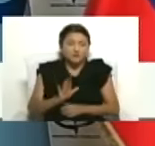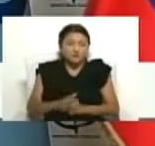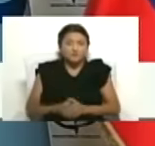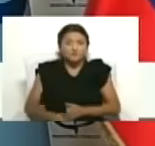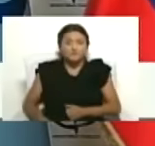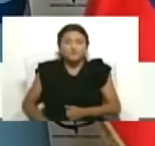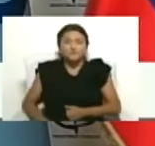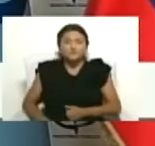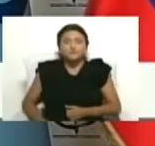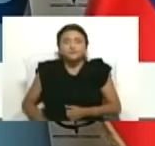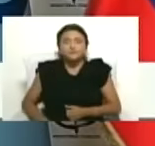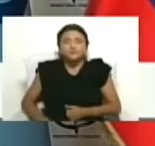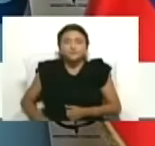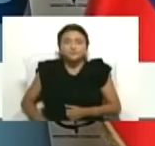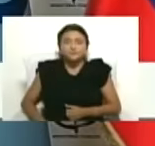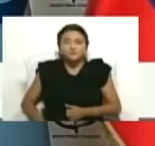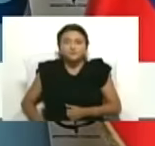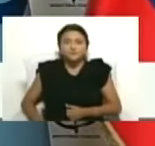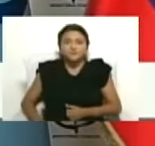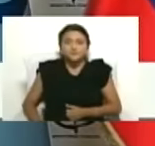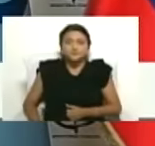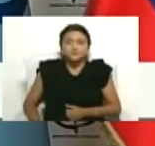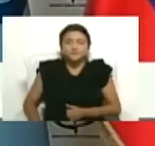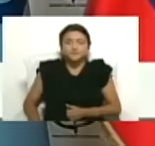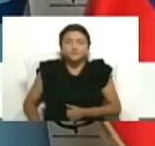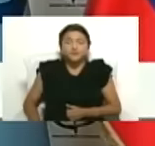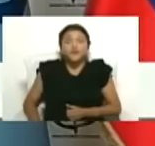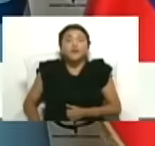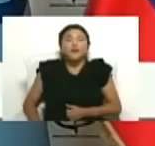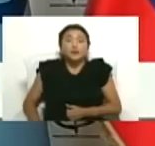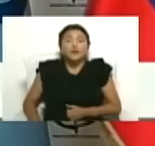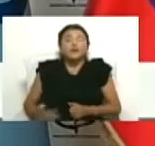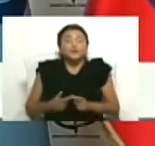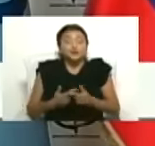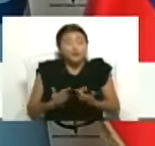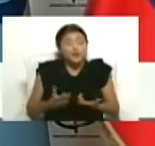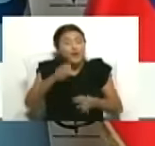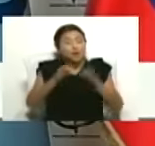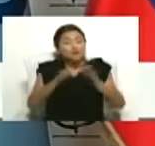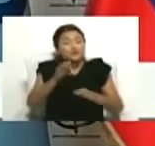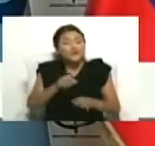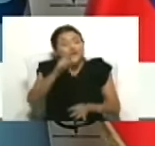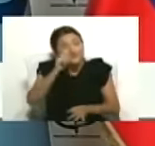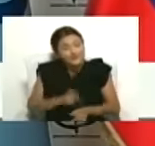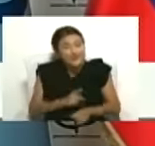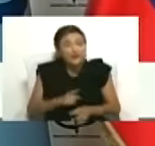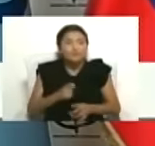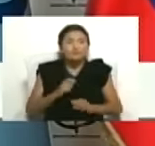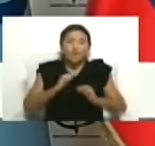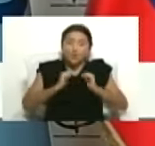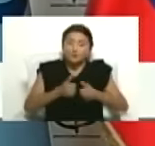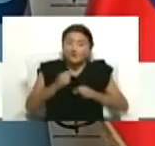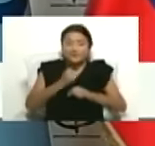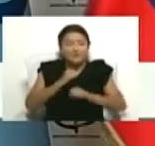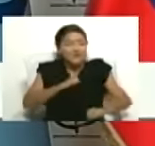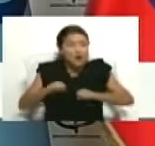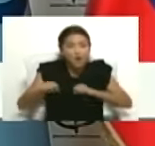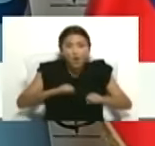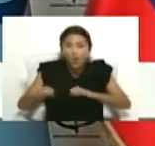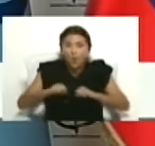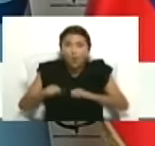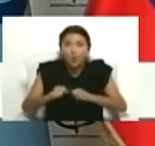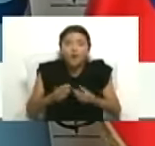que trascienda y escale a otros términos. Por eso tiene que actuar la justicia, para evitar que